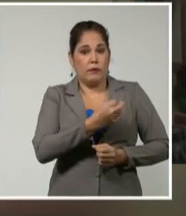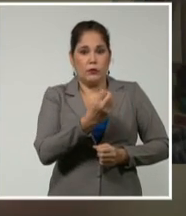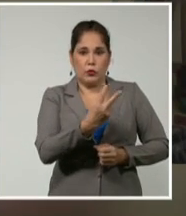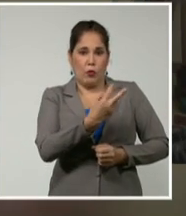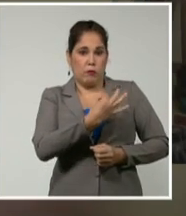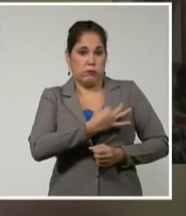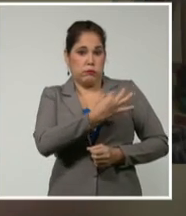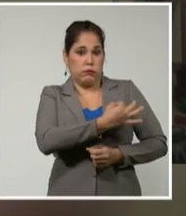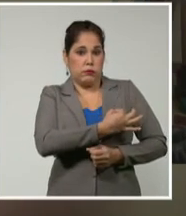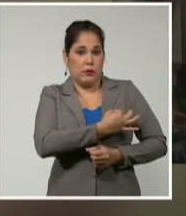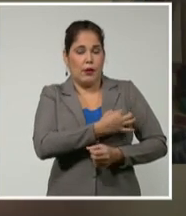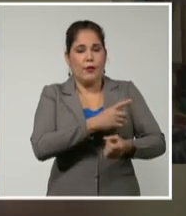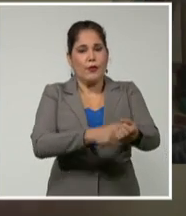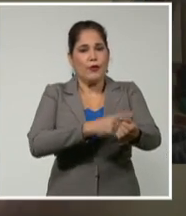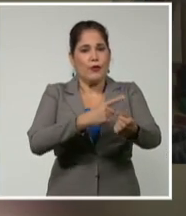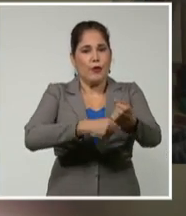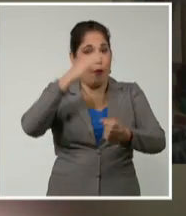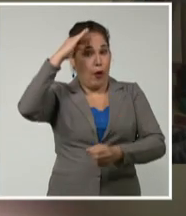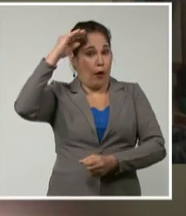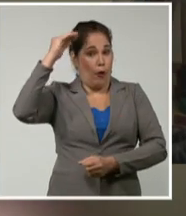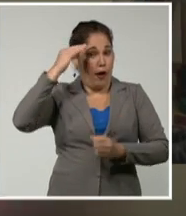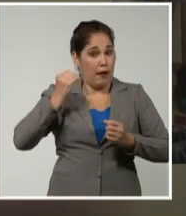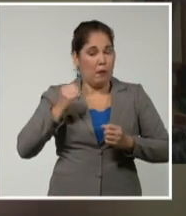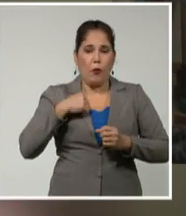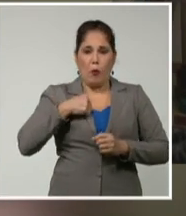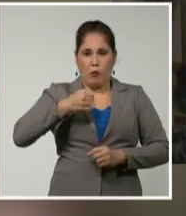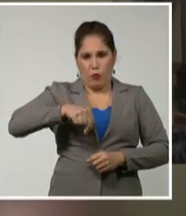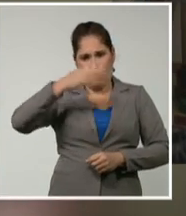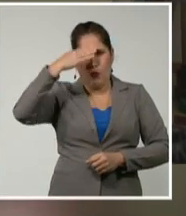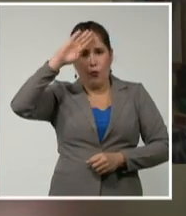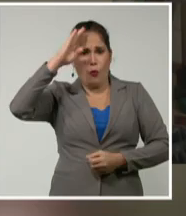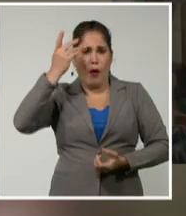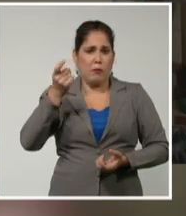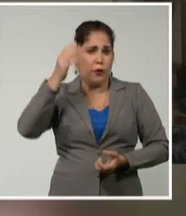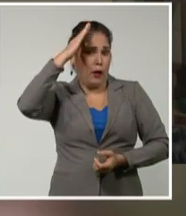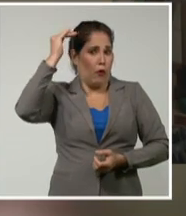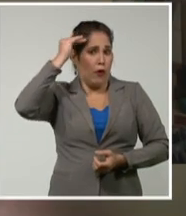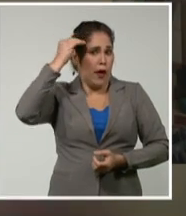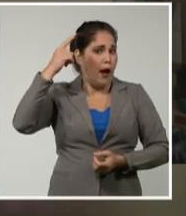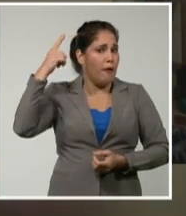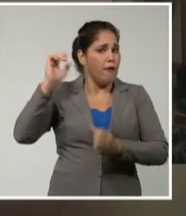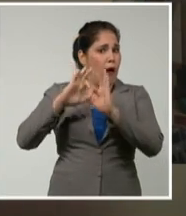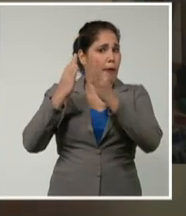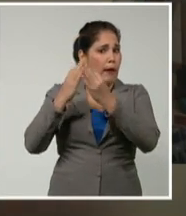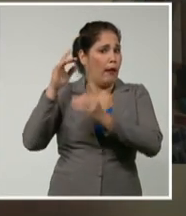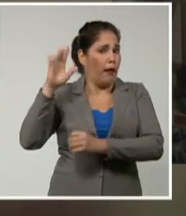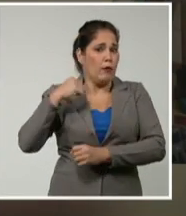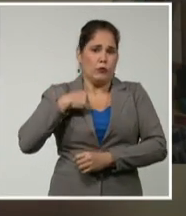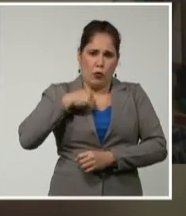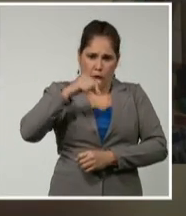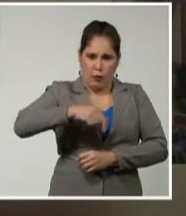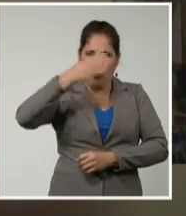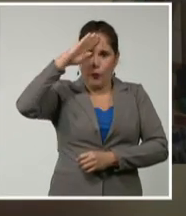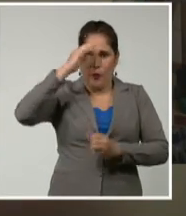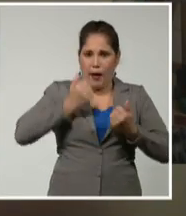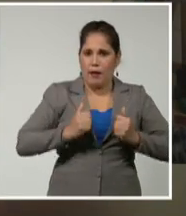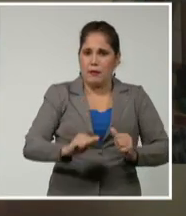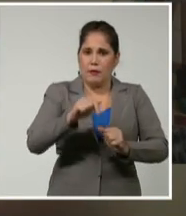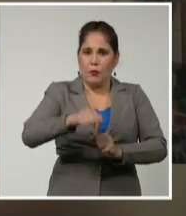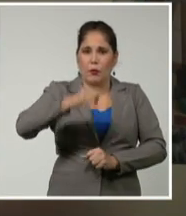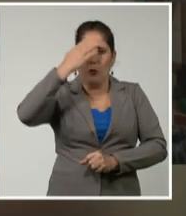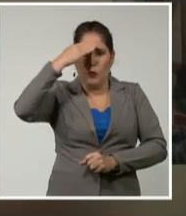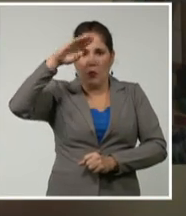de descendencia coreana, pero soy más cubano que coreano porque es normal. Yo estudié en escuela pública, yo nací en este